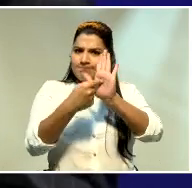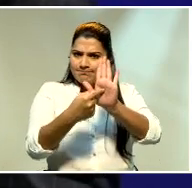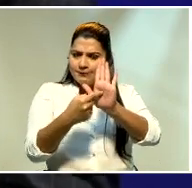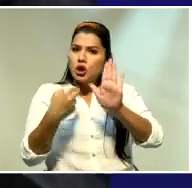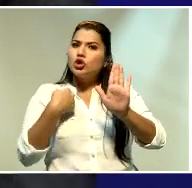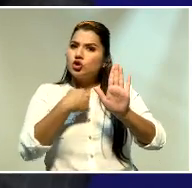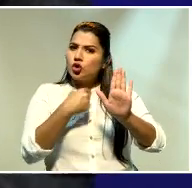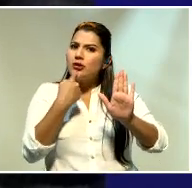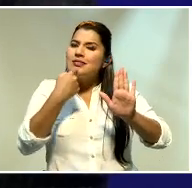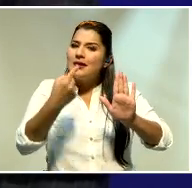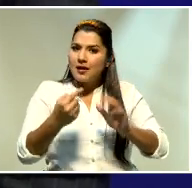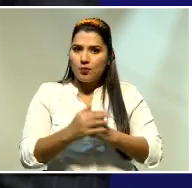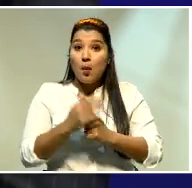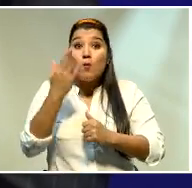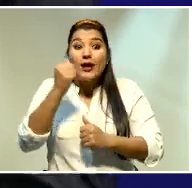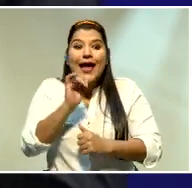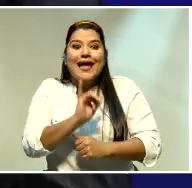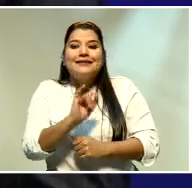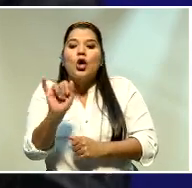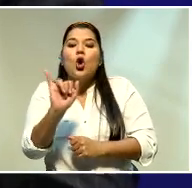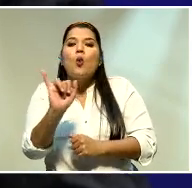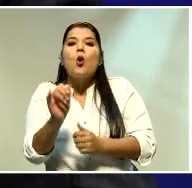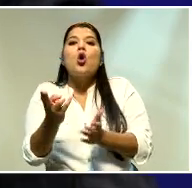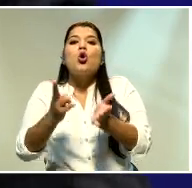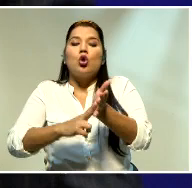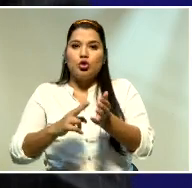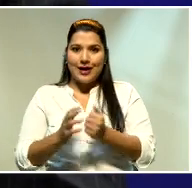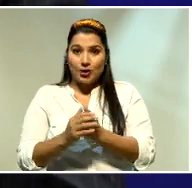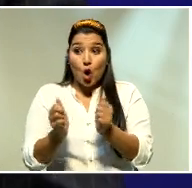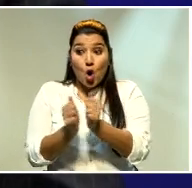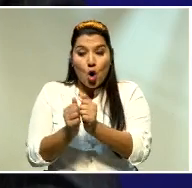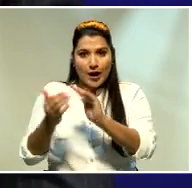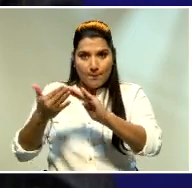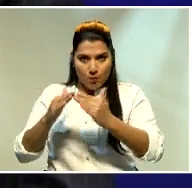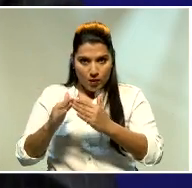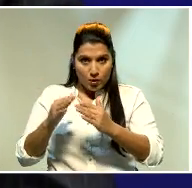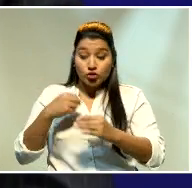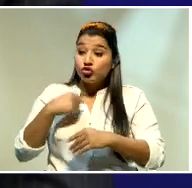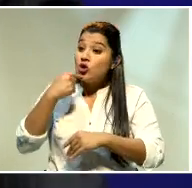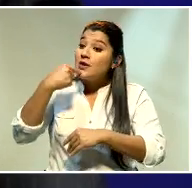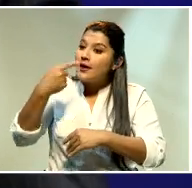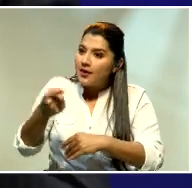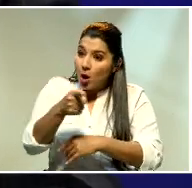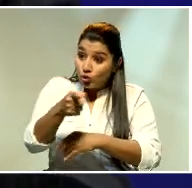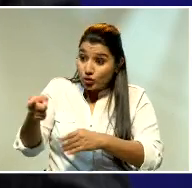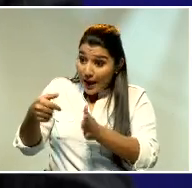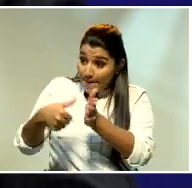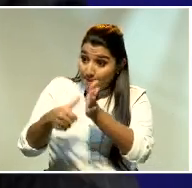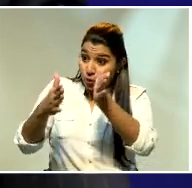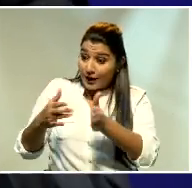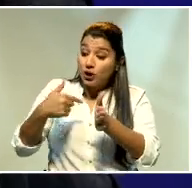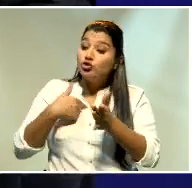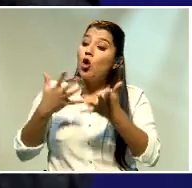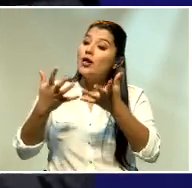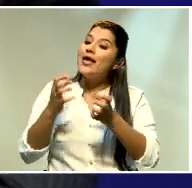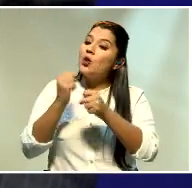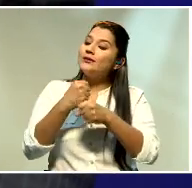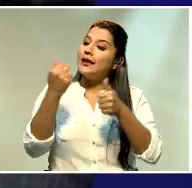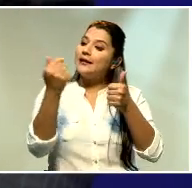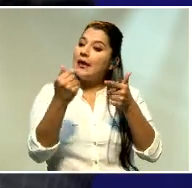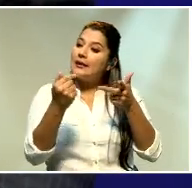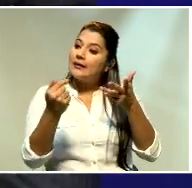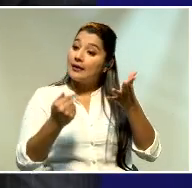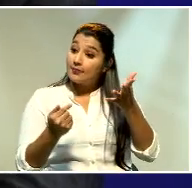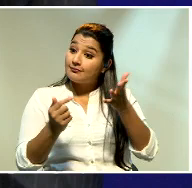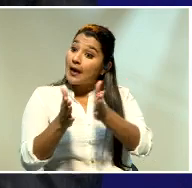que ese era el contrato con el votante. Yo le decía, señora votante, yo voy a hacer esto y para eso le pido su